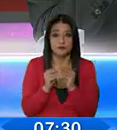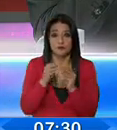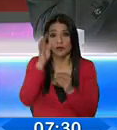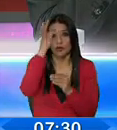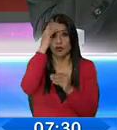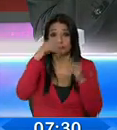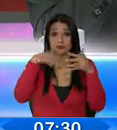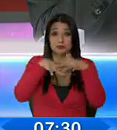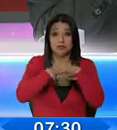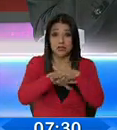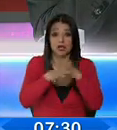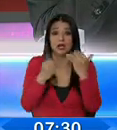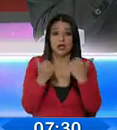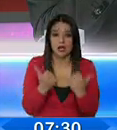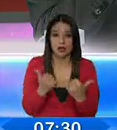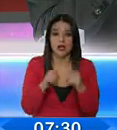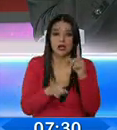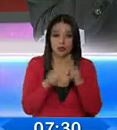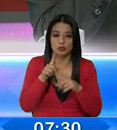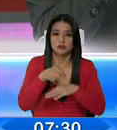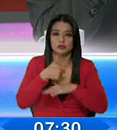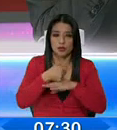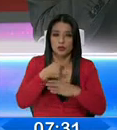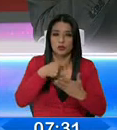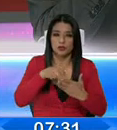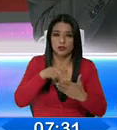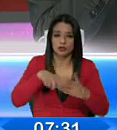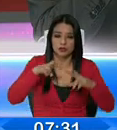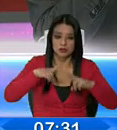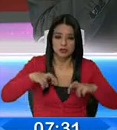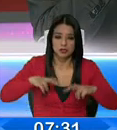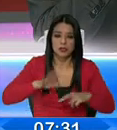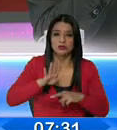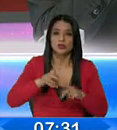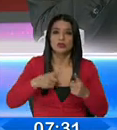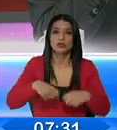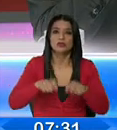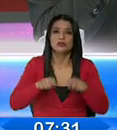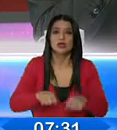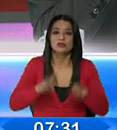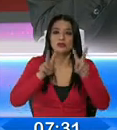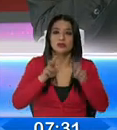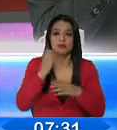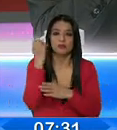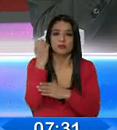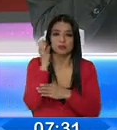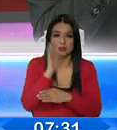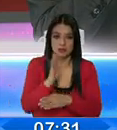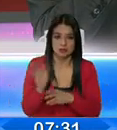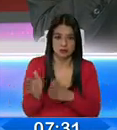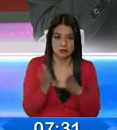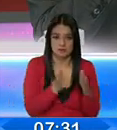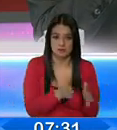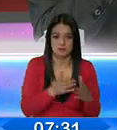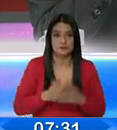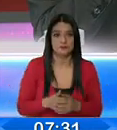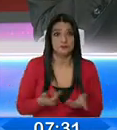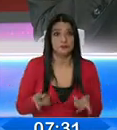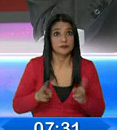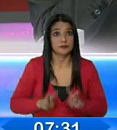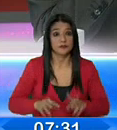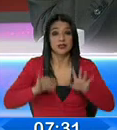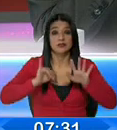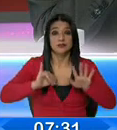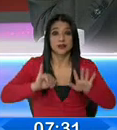se encuentra en este momento siendo auditada en las contrataciones que tiene que ver con emergencia. De igual forma, estamos interviniendo en 6